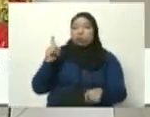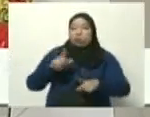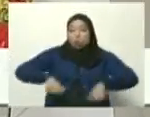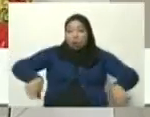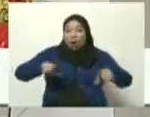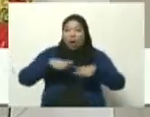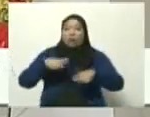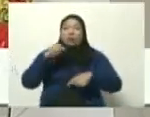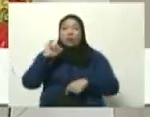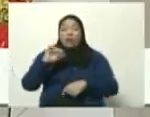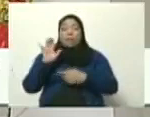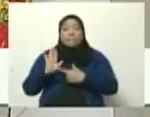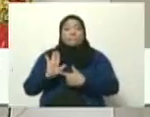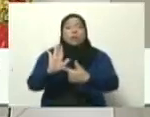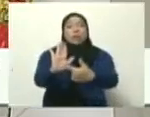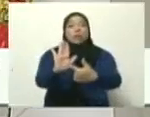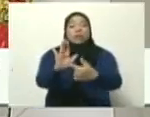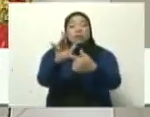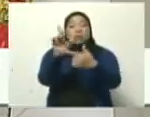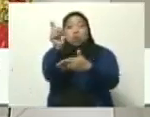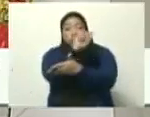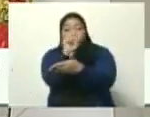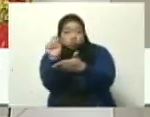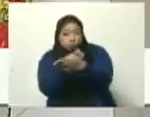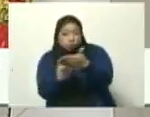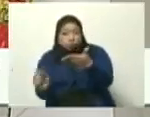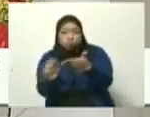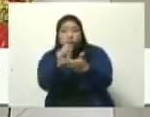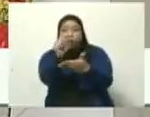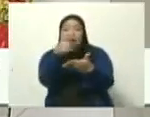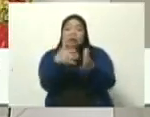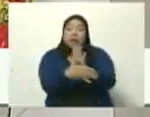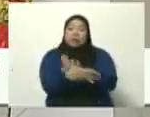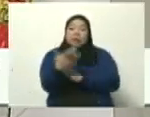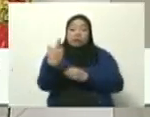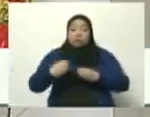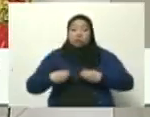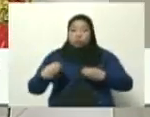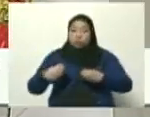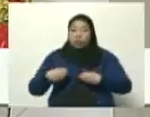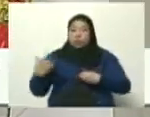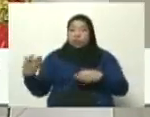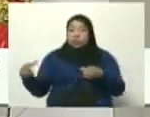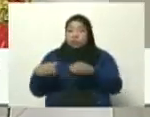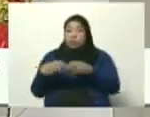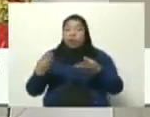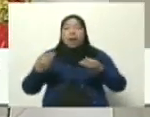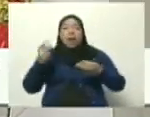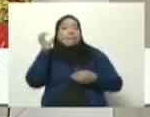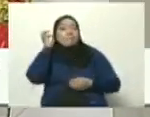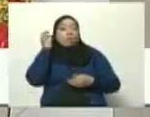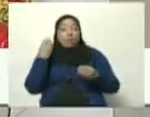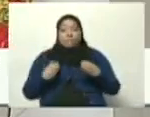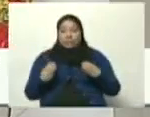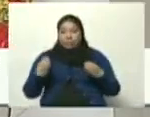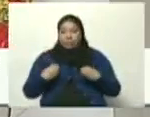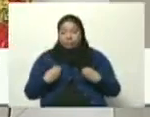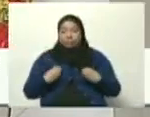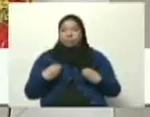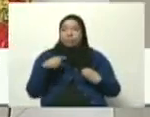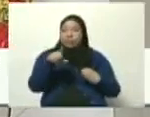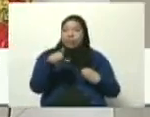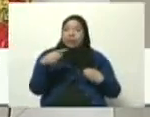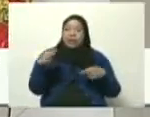de presentar un folleto editado por el Centro de Estudios Simón Bolívar que se llama Manuela Vive, que recoge varios textos, cartas,